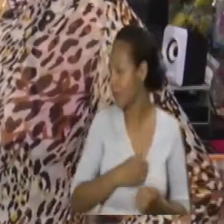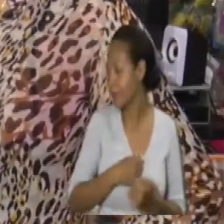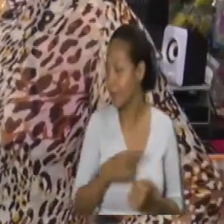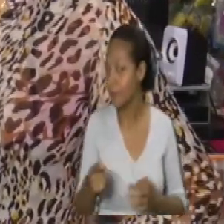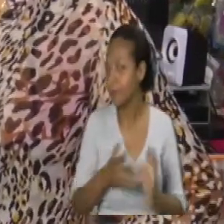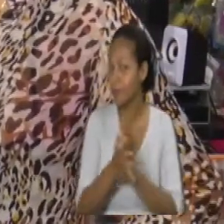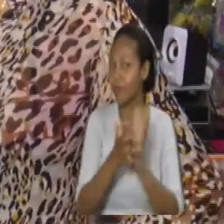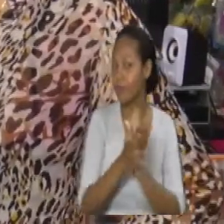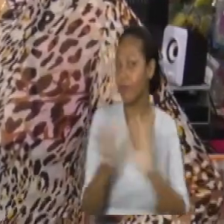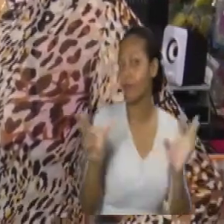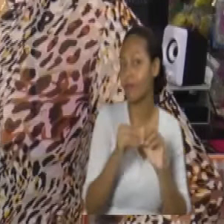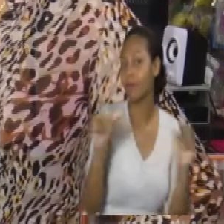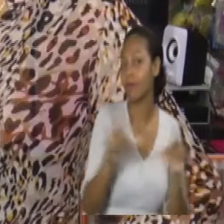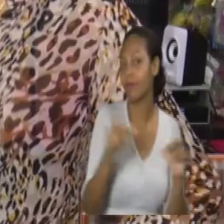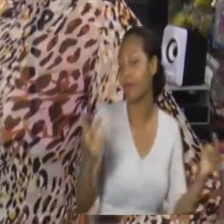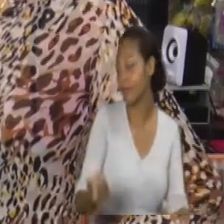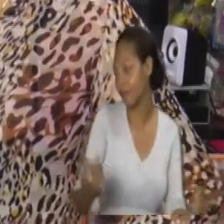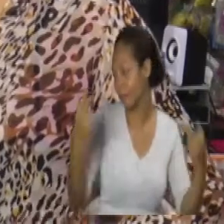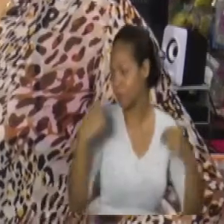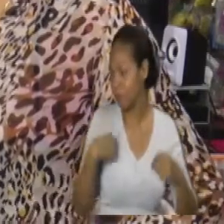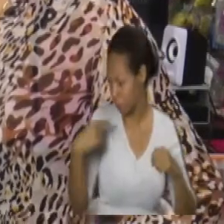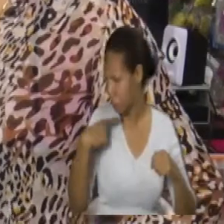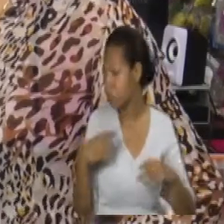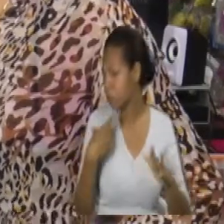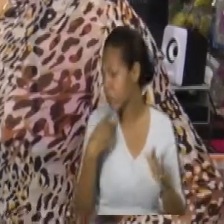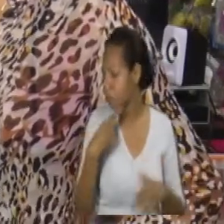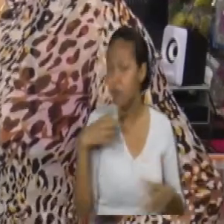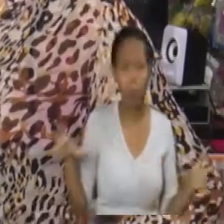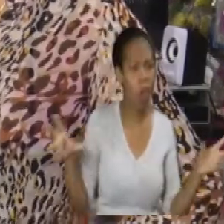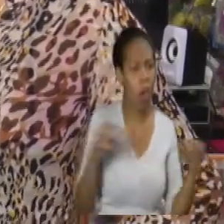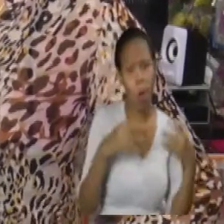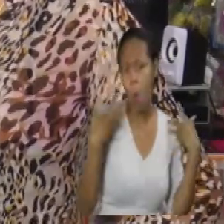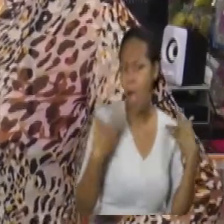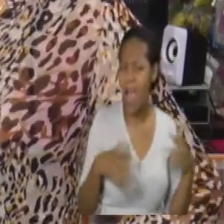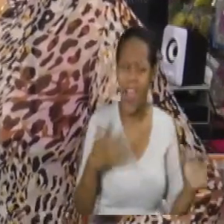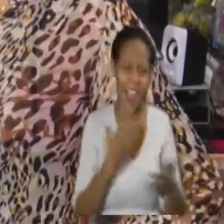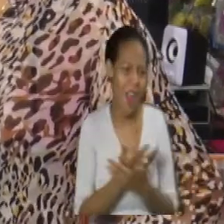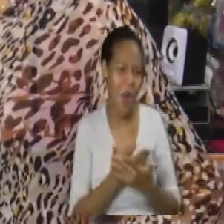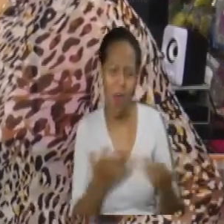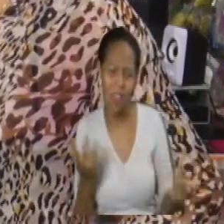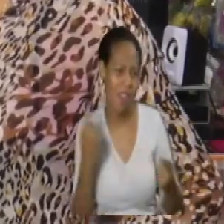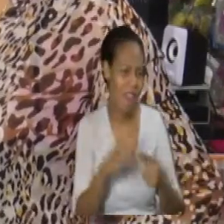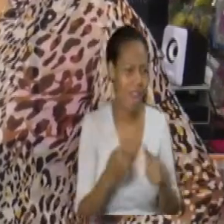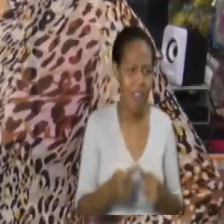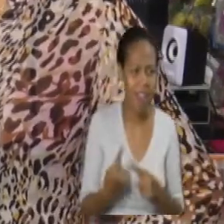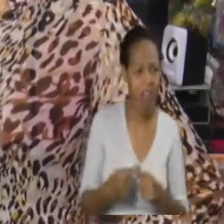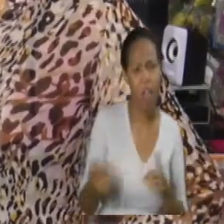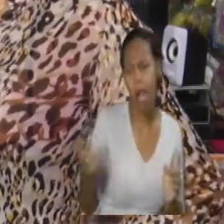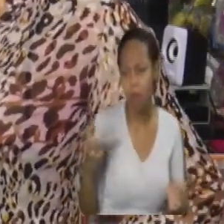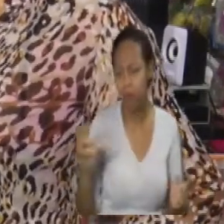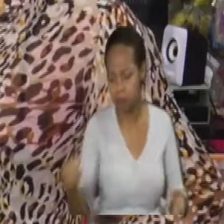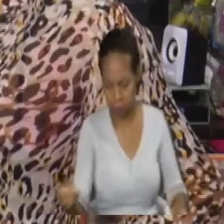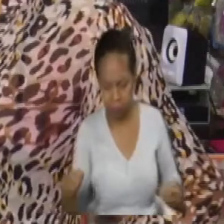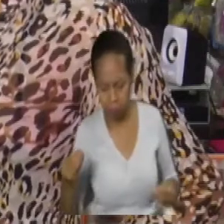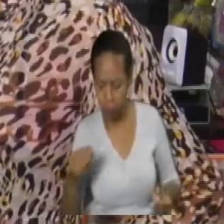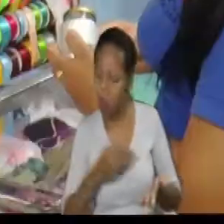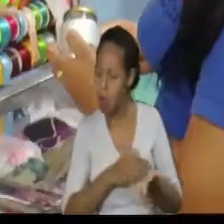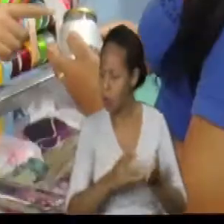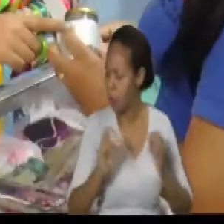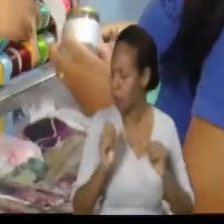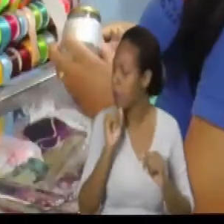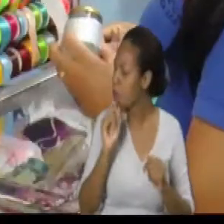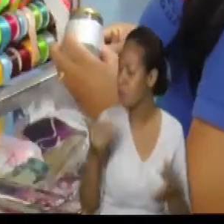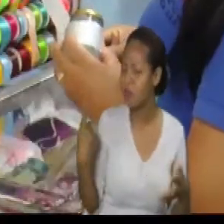días le he dicho a nuestros televidentes que aquí pueden encontrar todo lo que necesiten para sus manualidades, pero que sea usted la que nos cuente a detalle lo que podemos